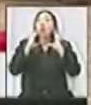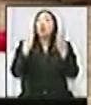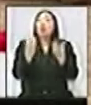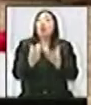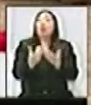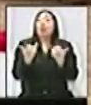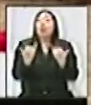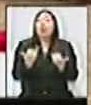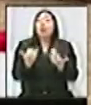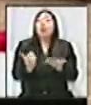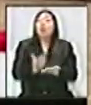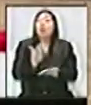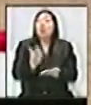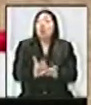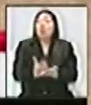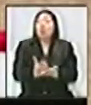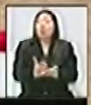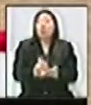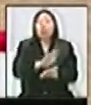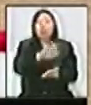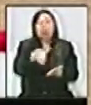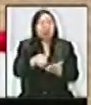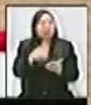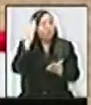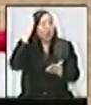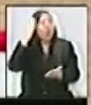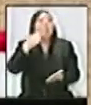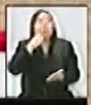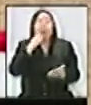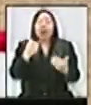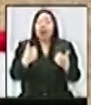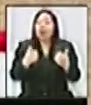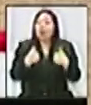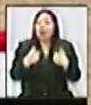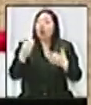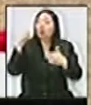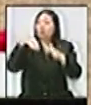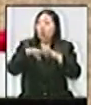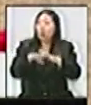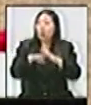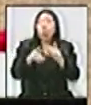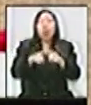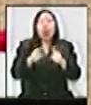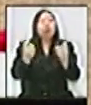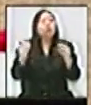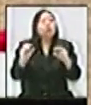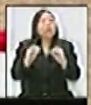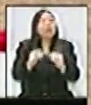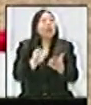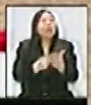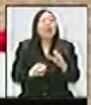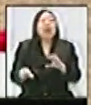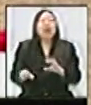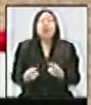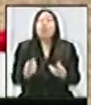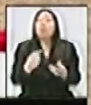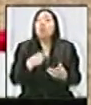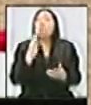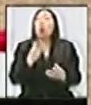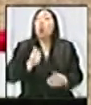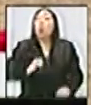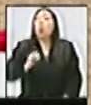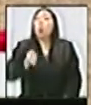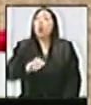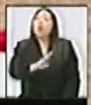en medio de esta crisis de la justicia, seamos conscientes que las mujeres tienen que estar en los lugares donde se toman decisiones sobre